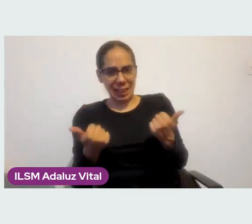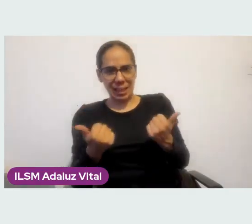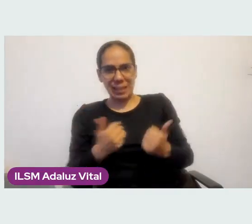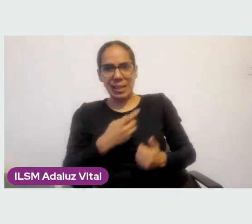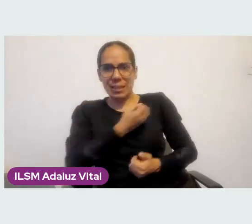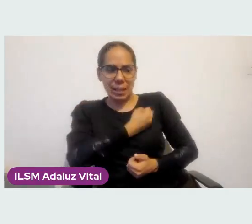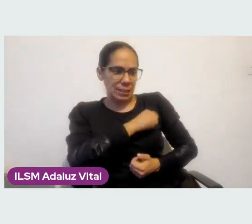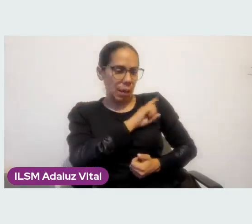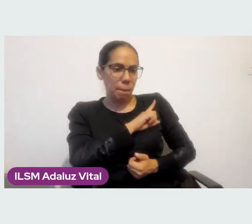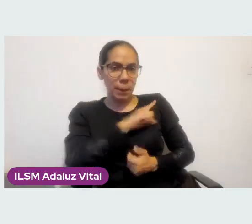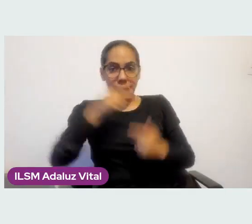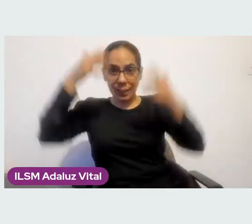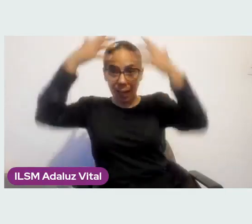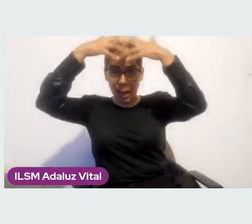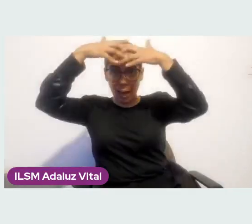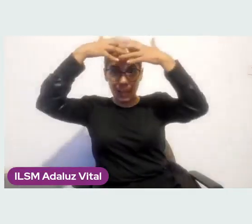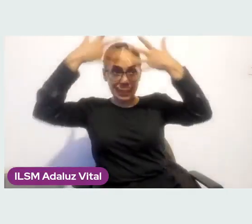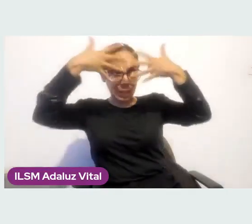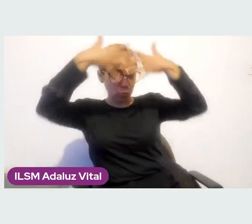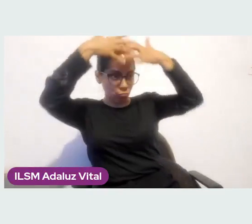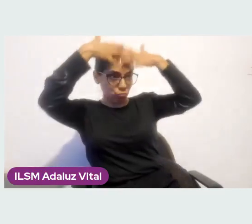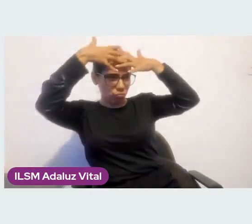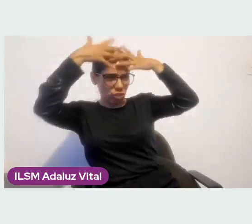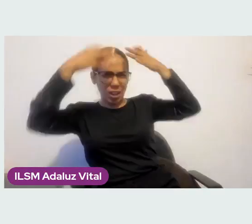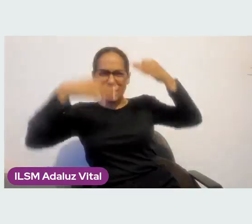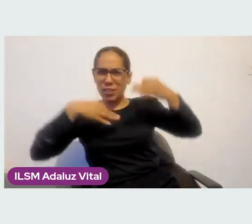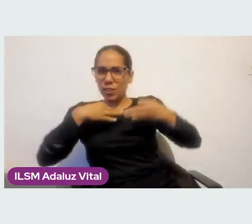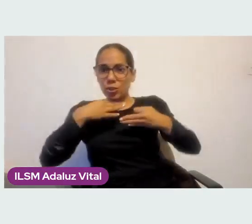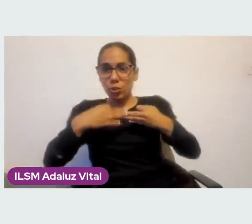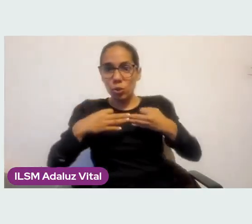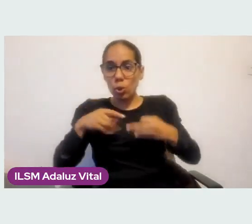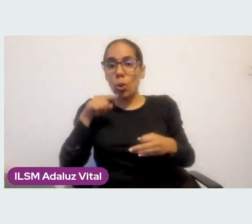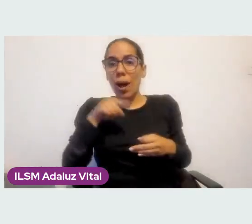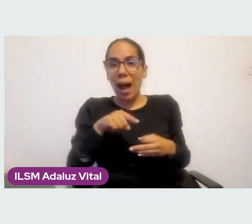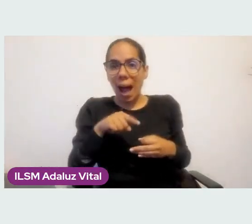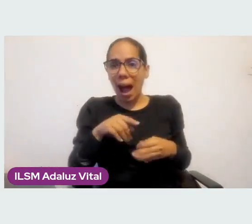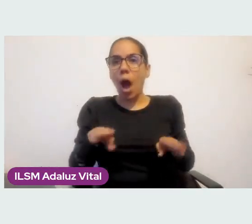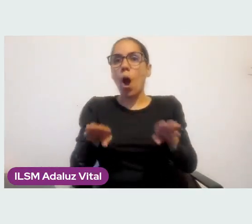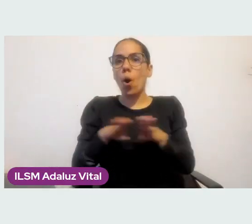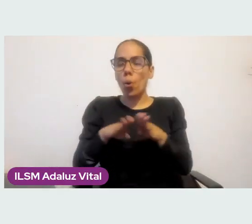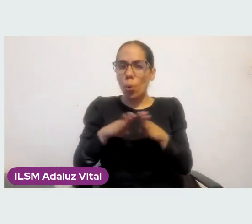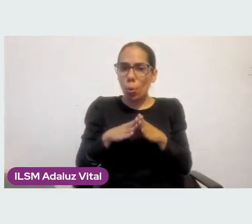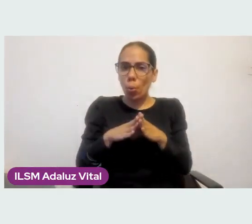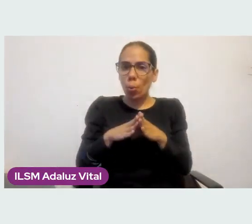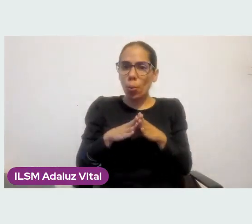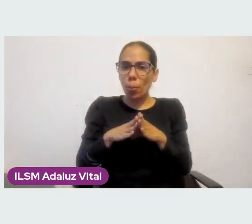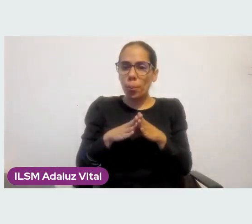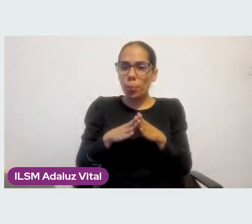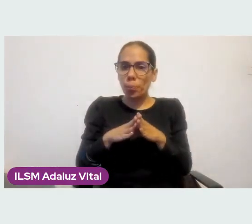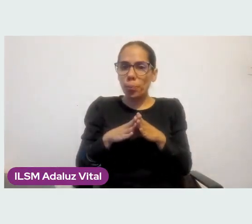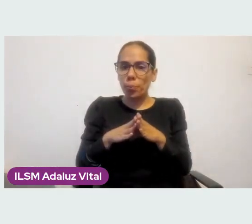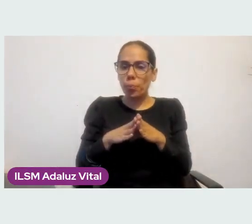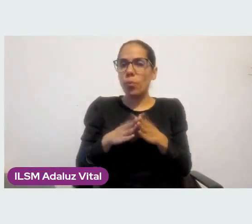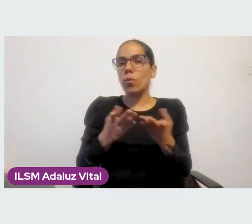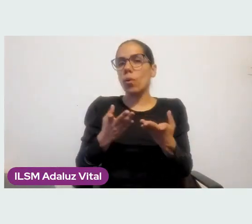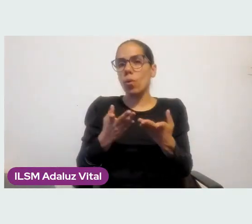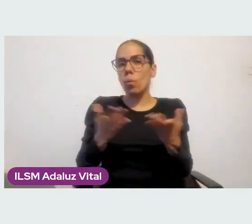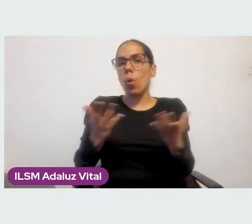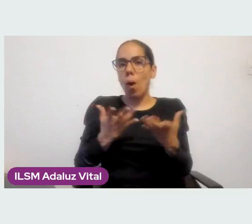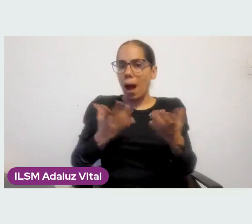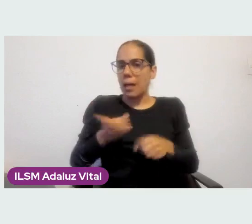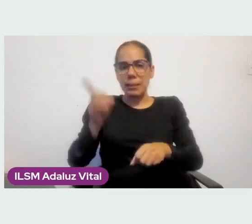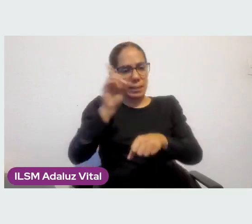mental es el reflejo de la productividad que nosotros vamos a tener en el día a